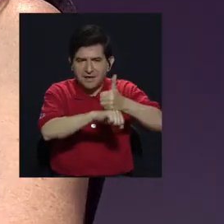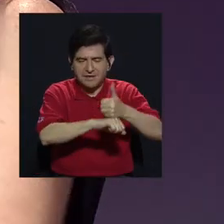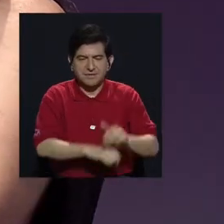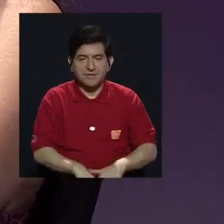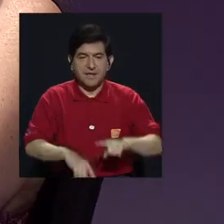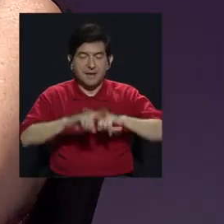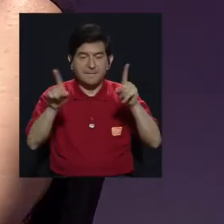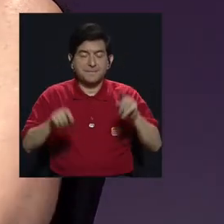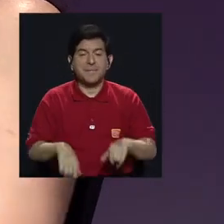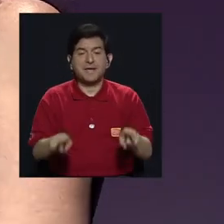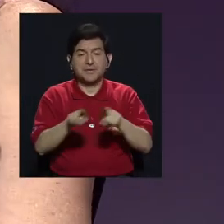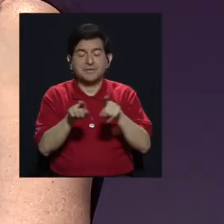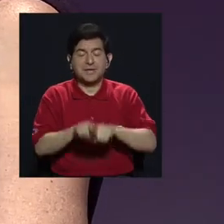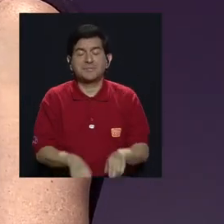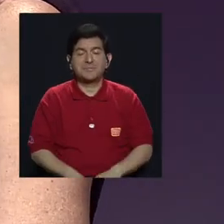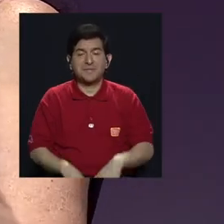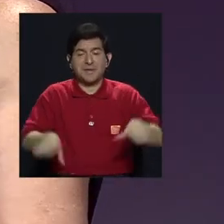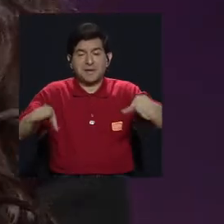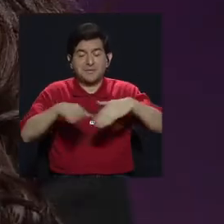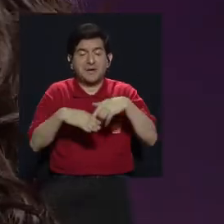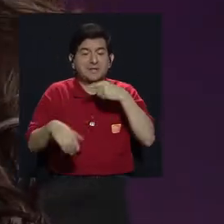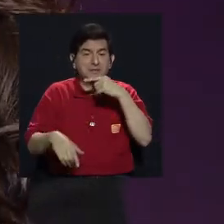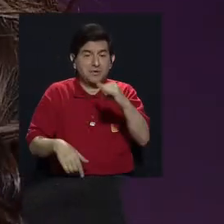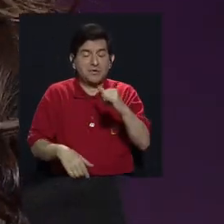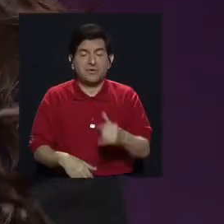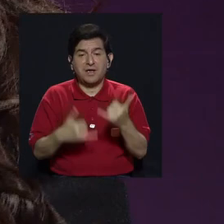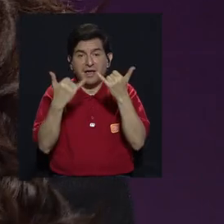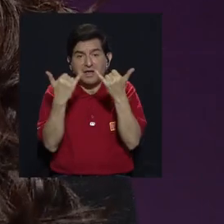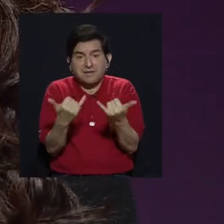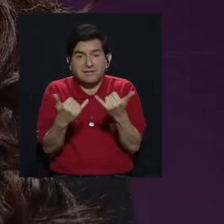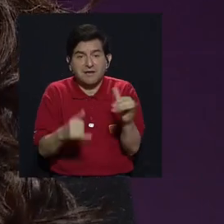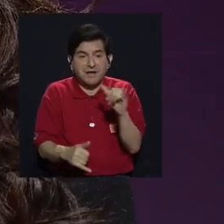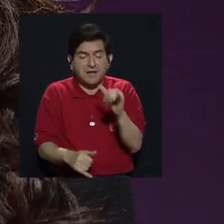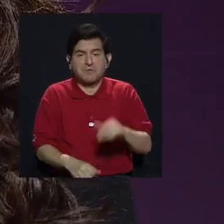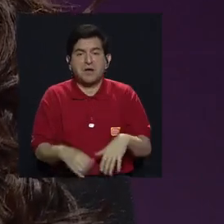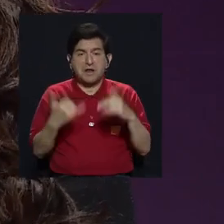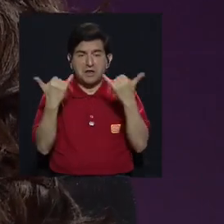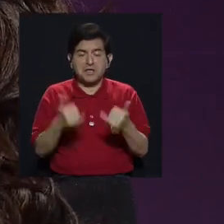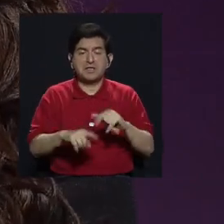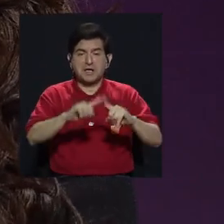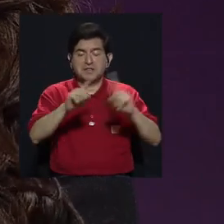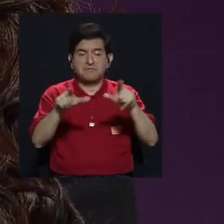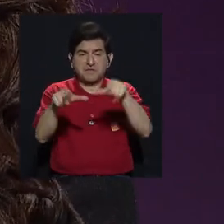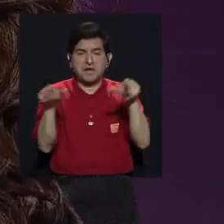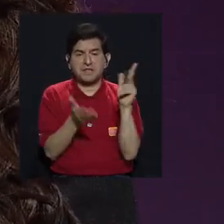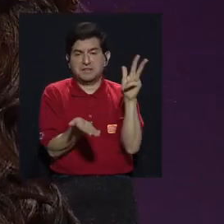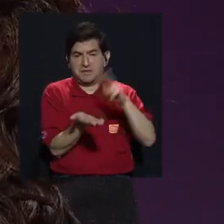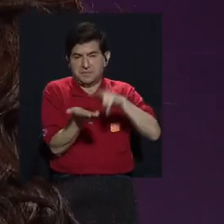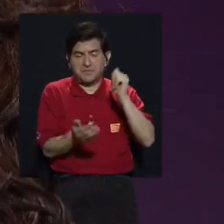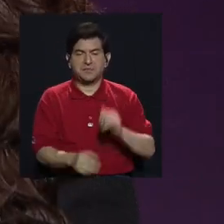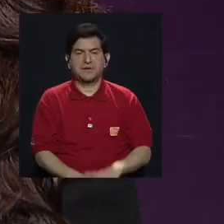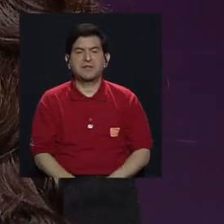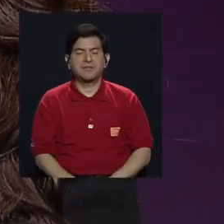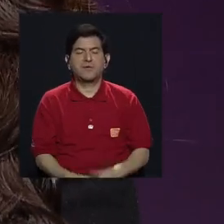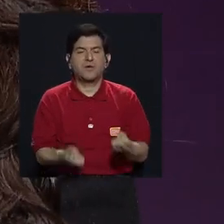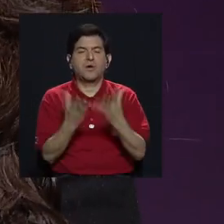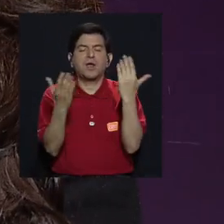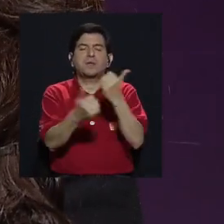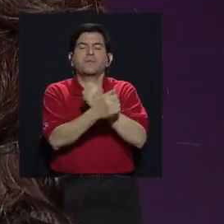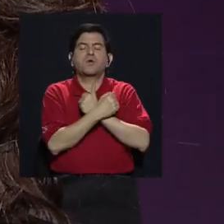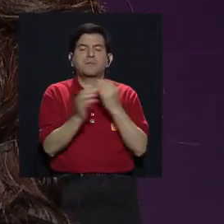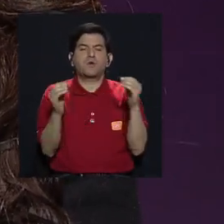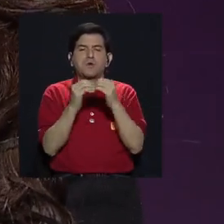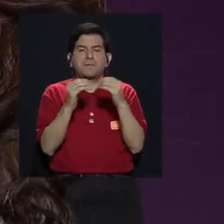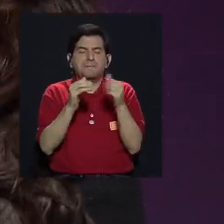Pero el matrimonio gay también suena a que no es. Si uno estudia toda la teoría, por eso decimos, el poliamor está más